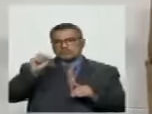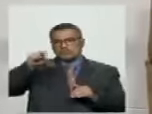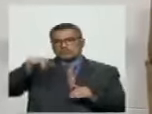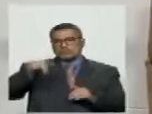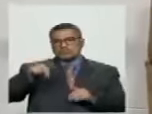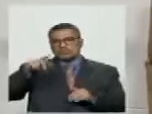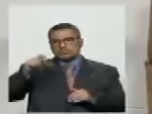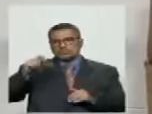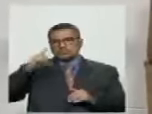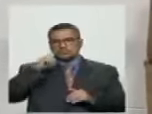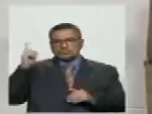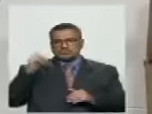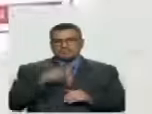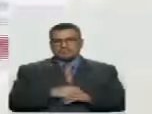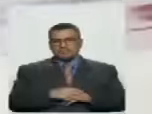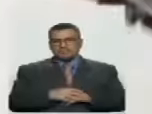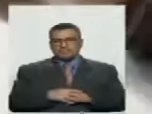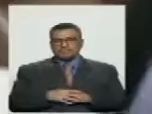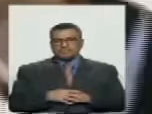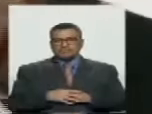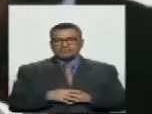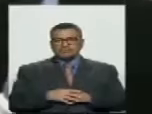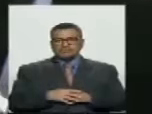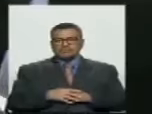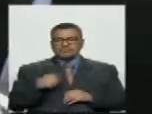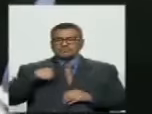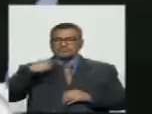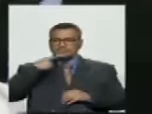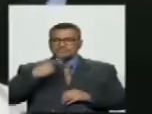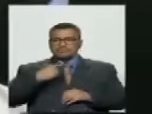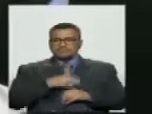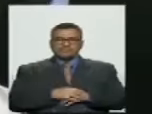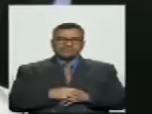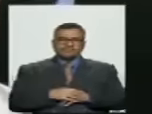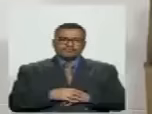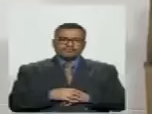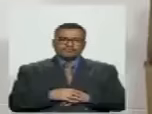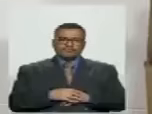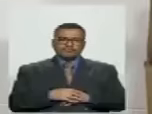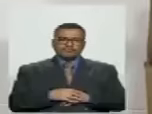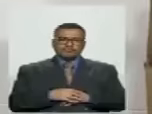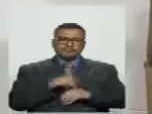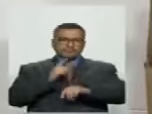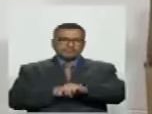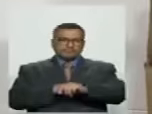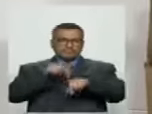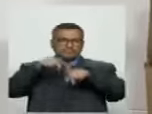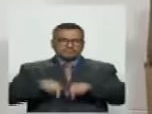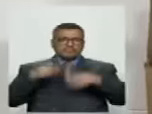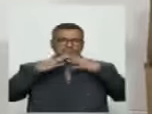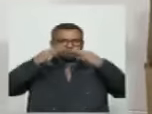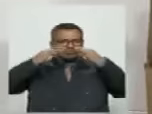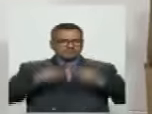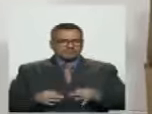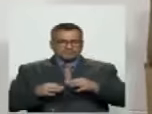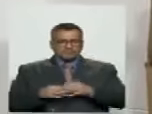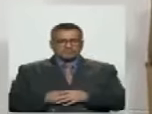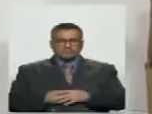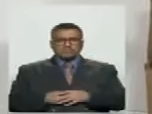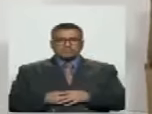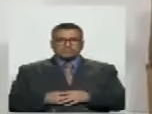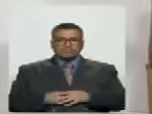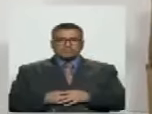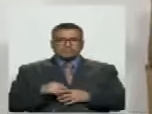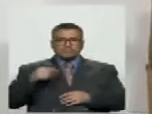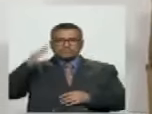Palihapitiya. Él decía, La situación ahora es realmente nefasta.